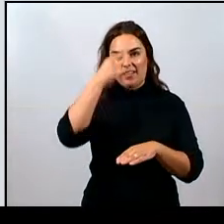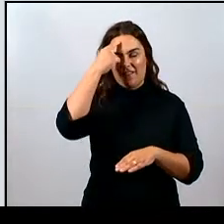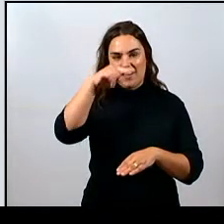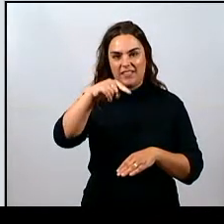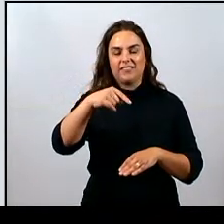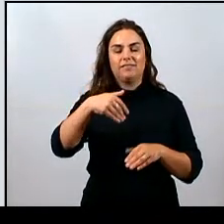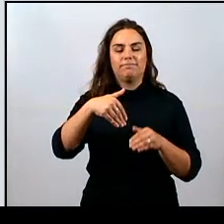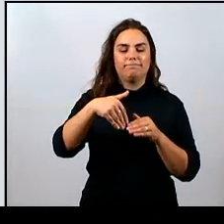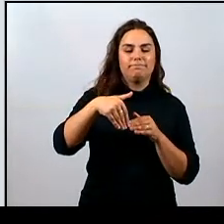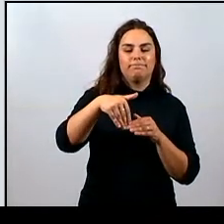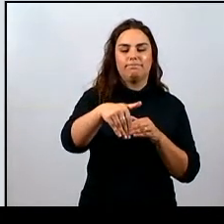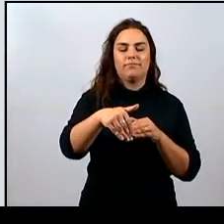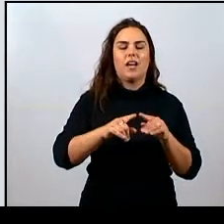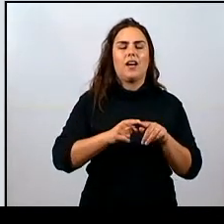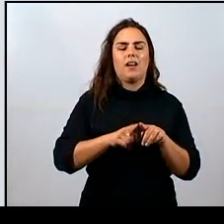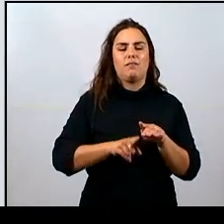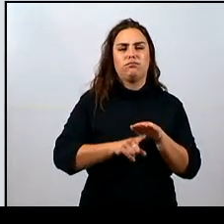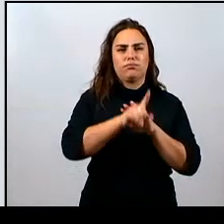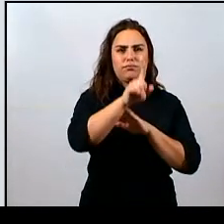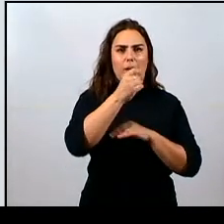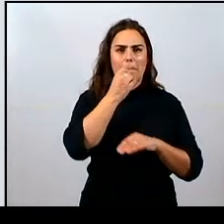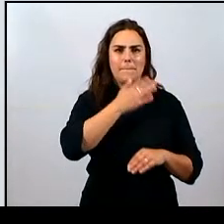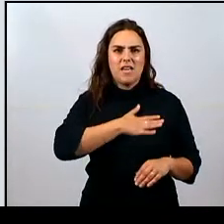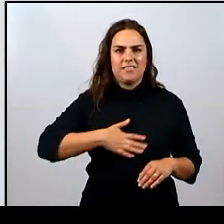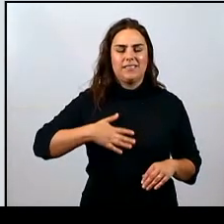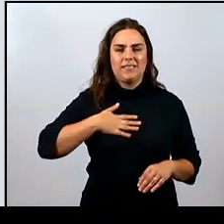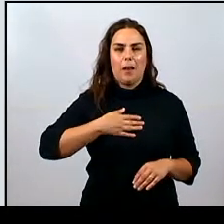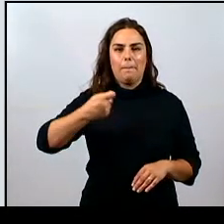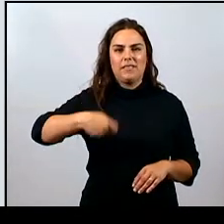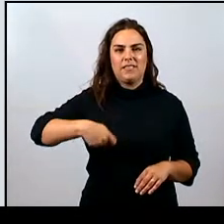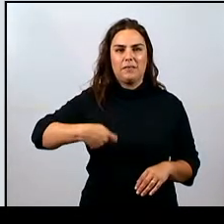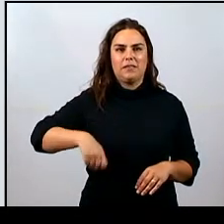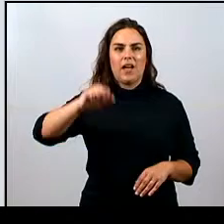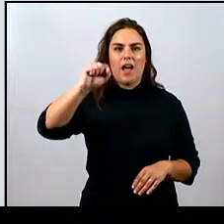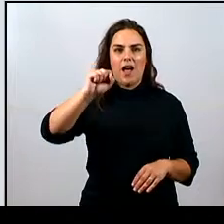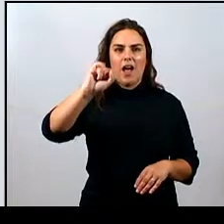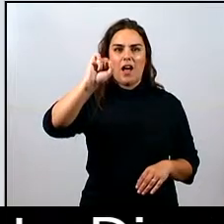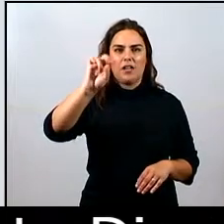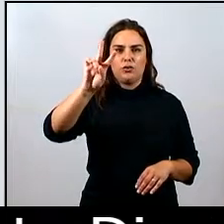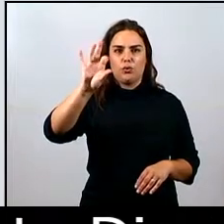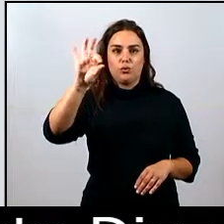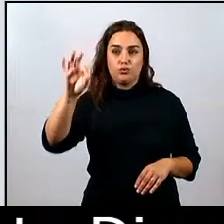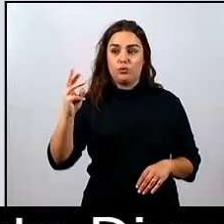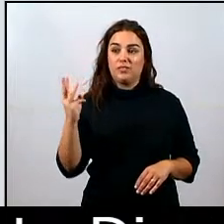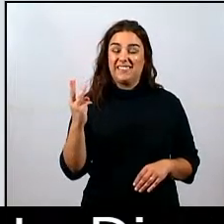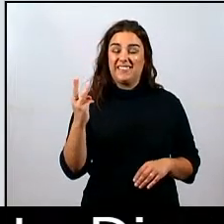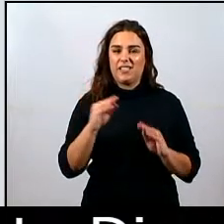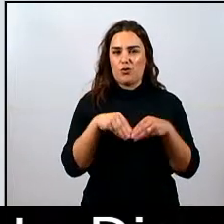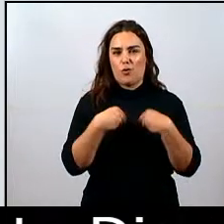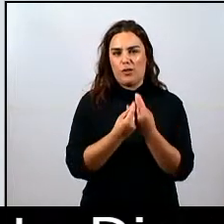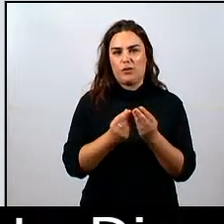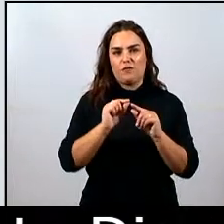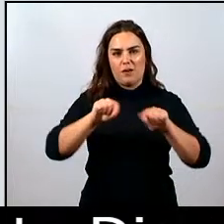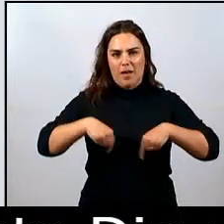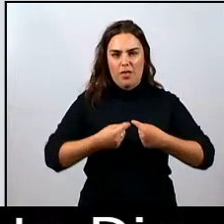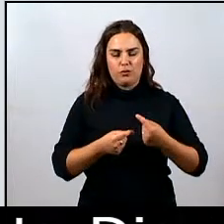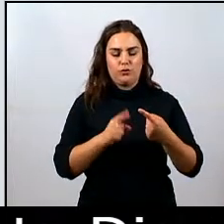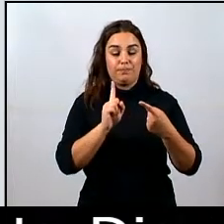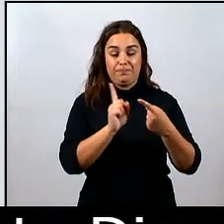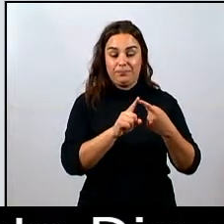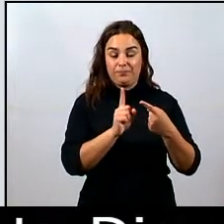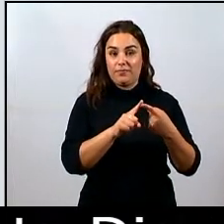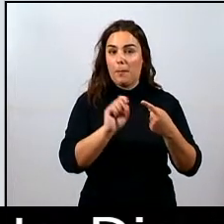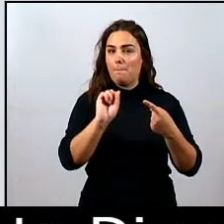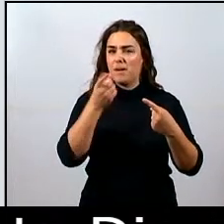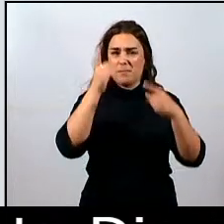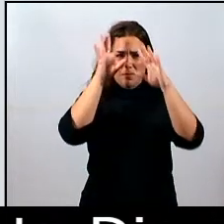el crecimiento y hacia el bienestar, la presidenta Díaz Ayuso y yo acabamos de firmar 3 documentos. Se trata del primer